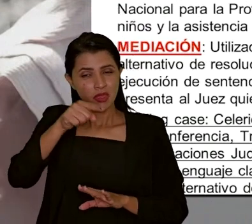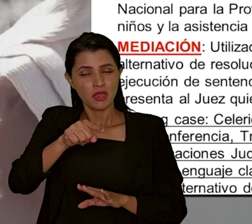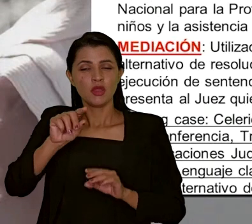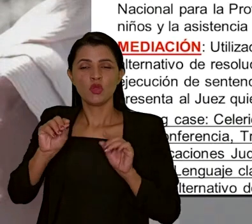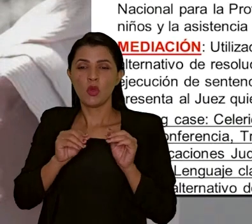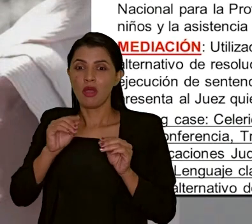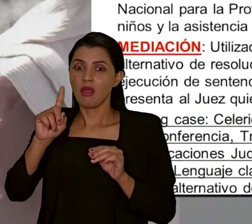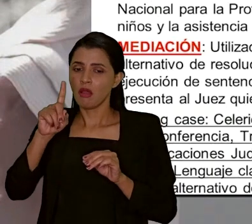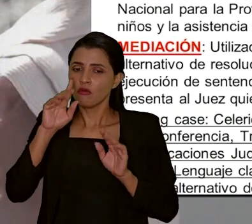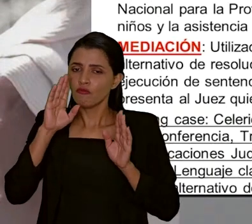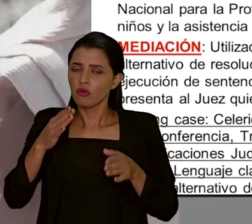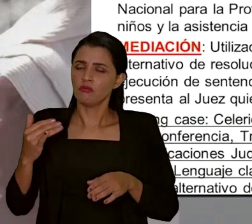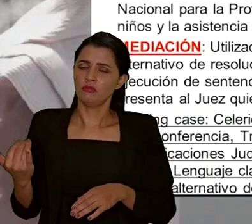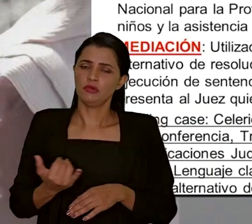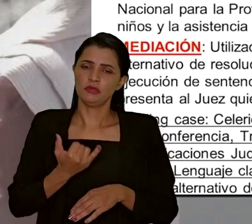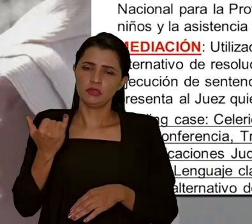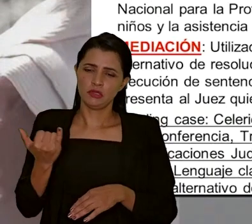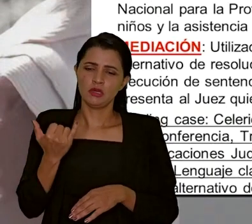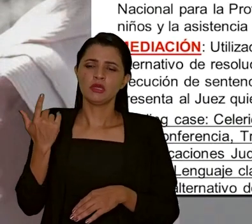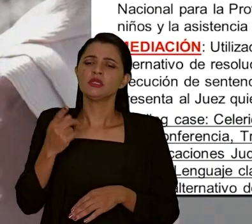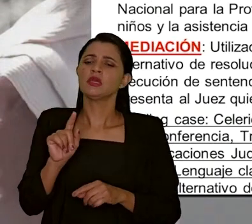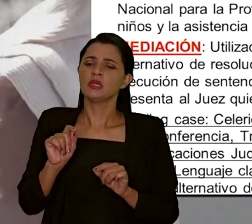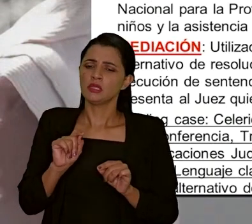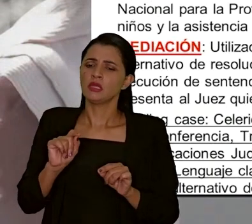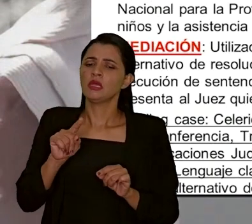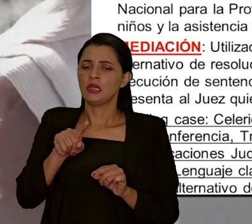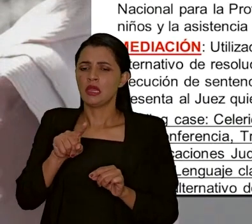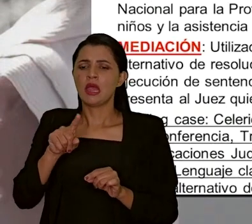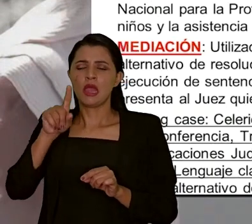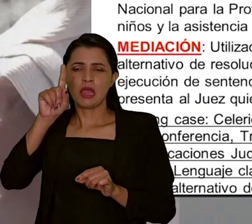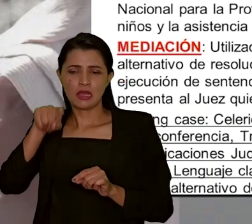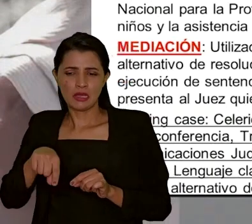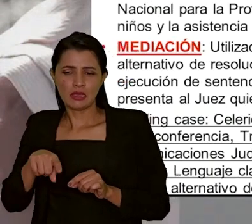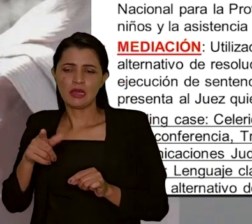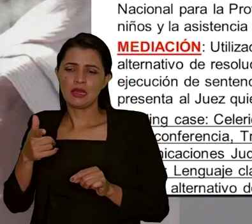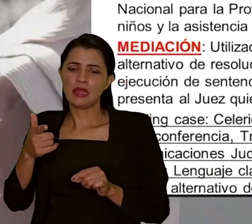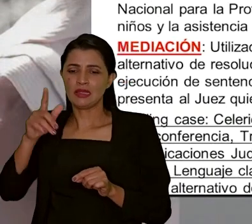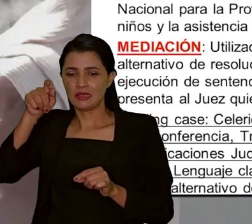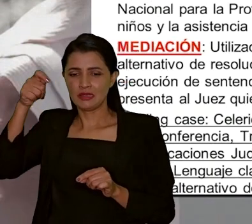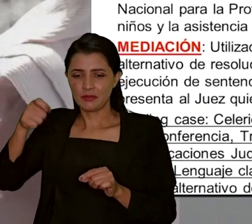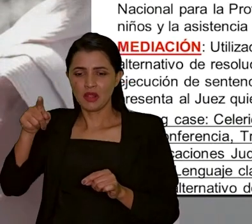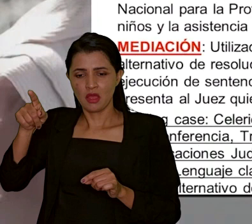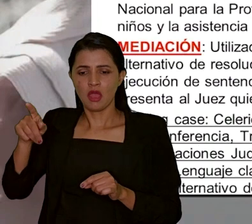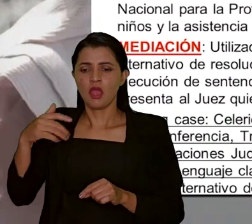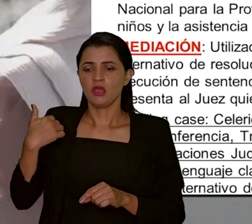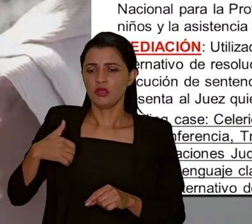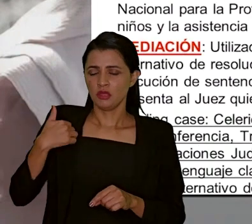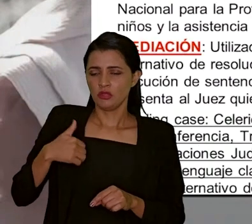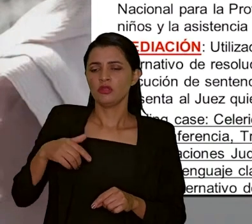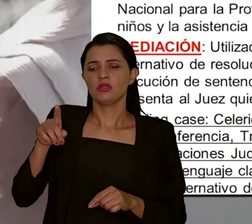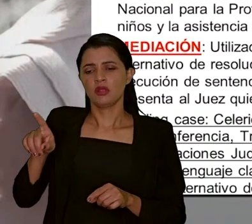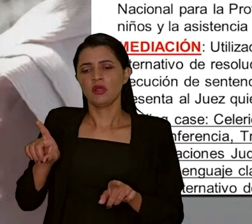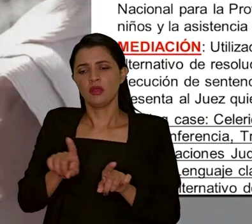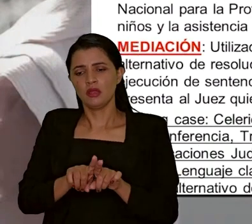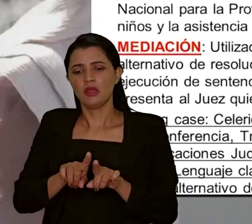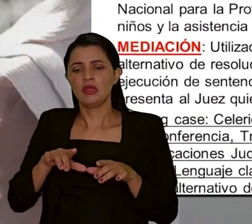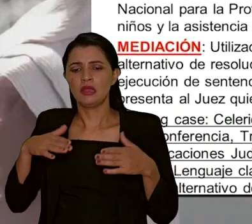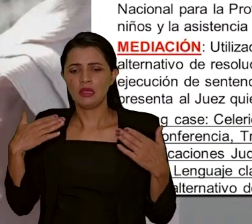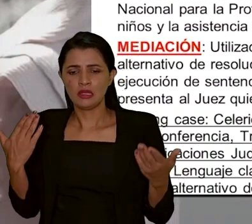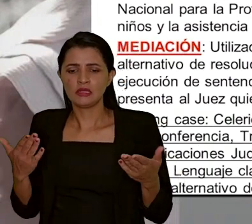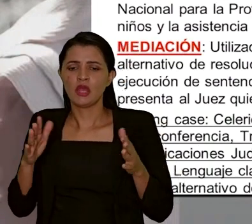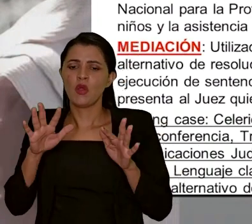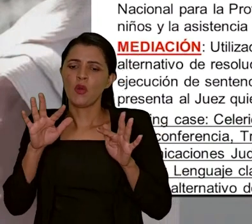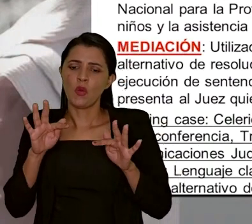de este método alternativo de resolución de conflictos en esta materia. Y estamos trabajando precisamente en un